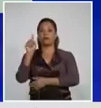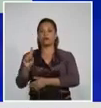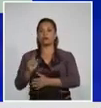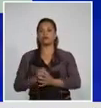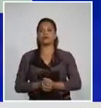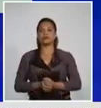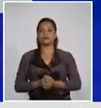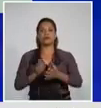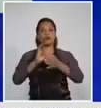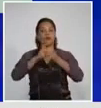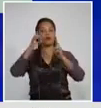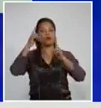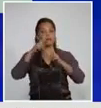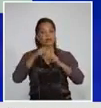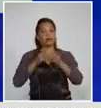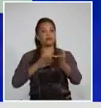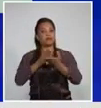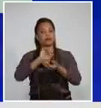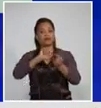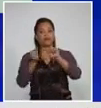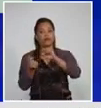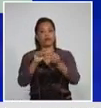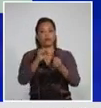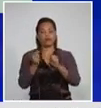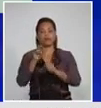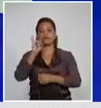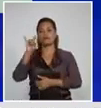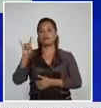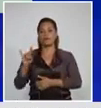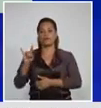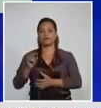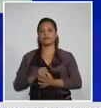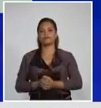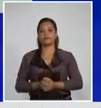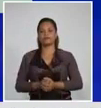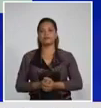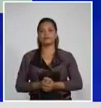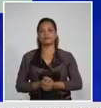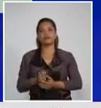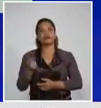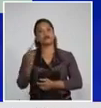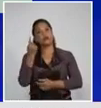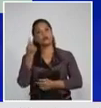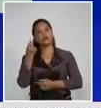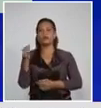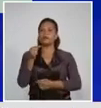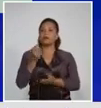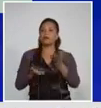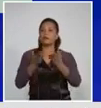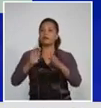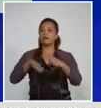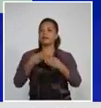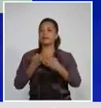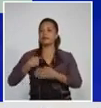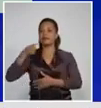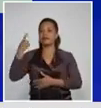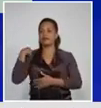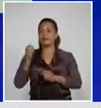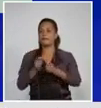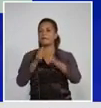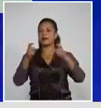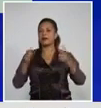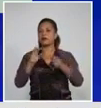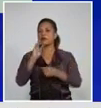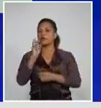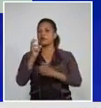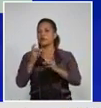ha mantenido el control de la pandemia, 9 casos ayer, 1 menos que la jornada anterior. El mayor número en el